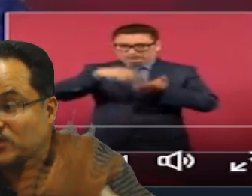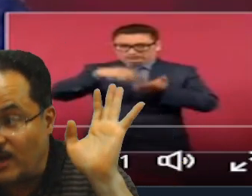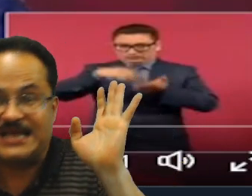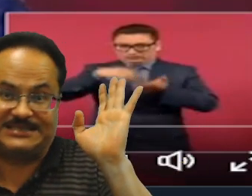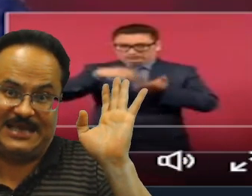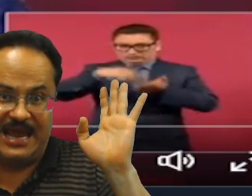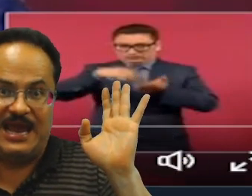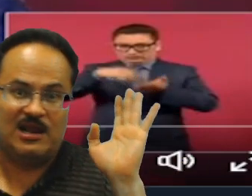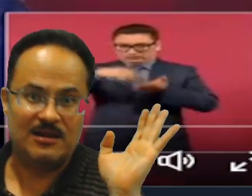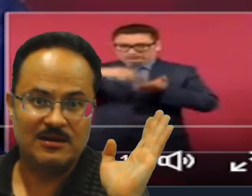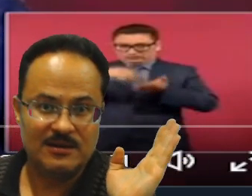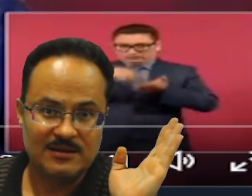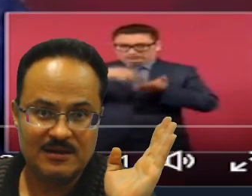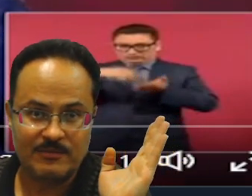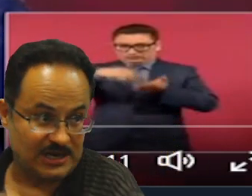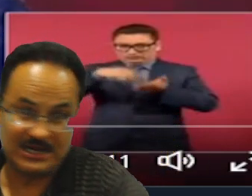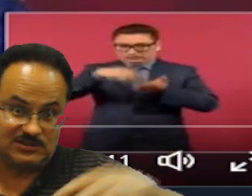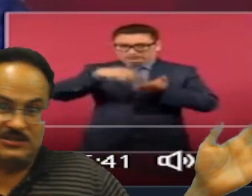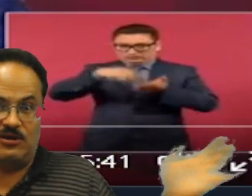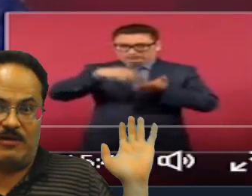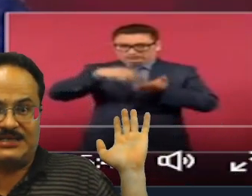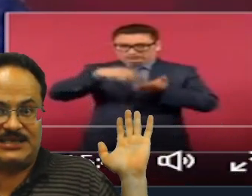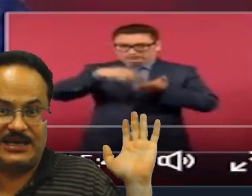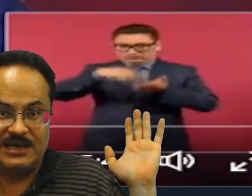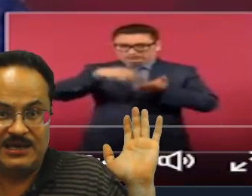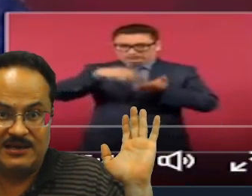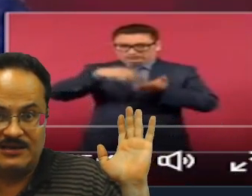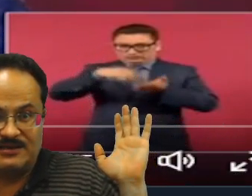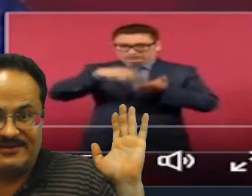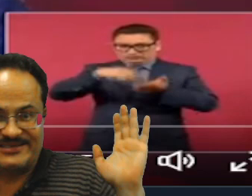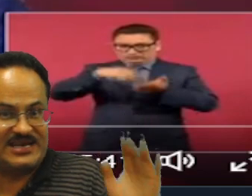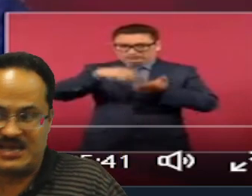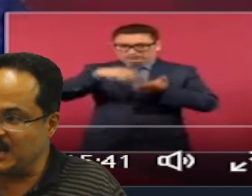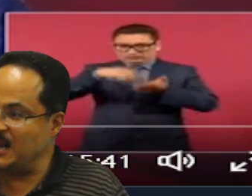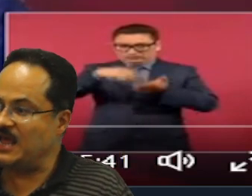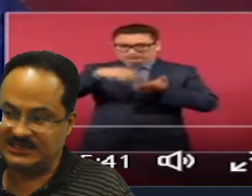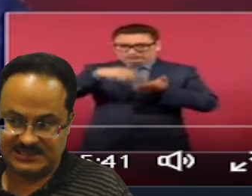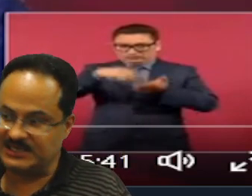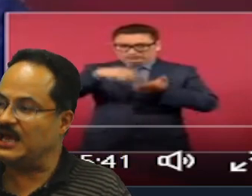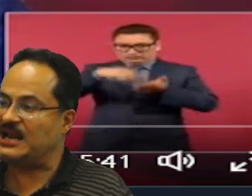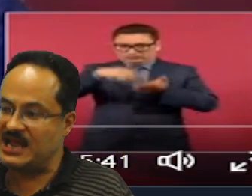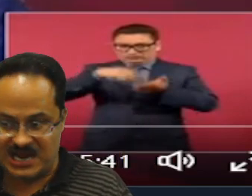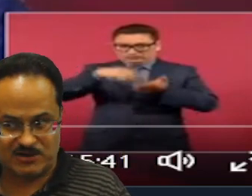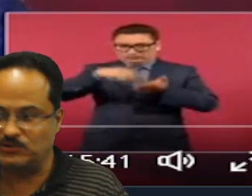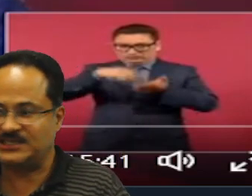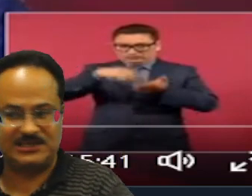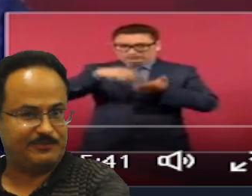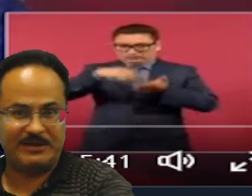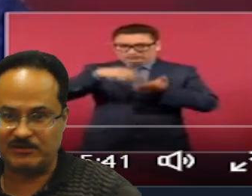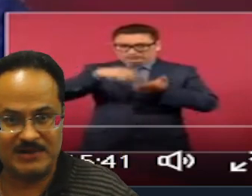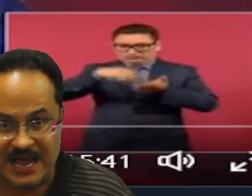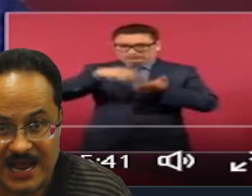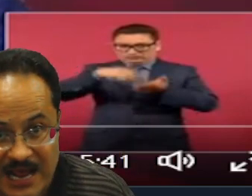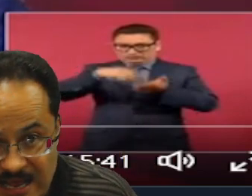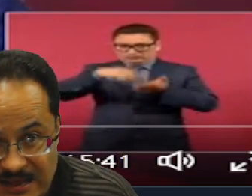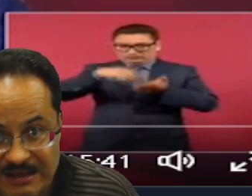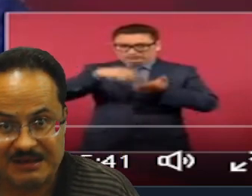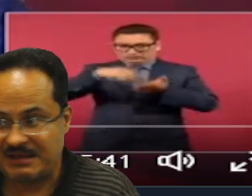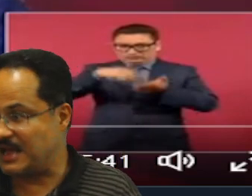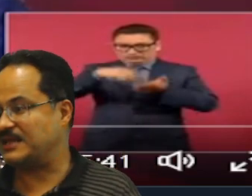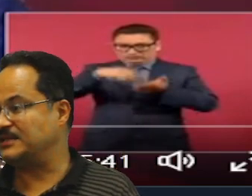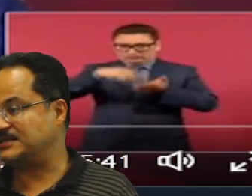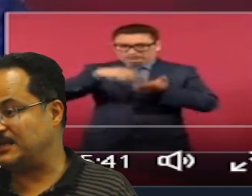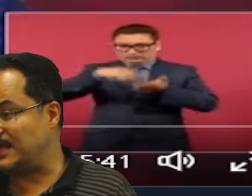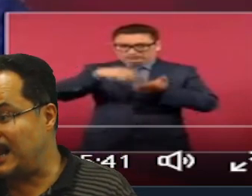suposiciones de él porque las otras no lo hacen señala y señala y acusa sin prueba alguna